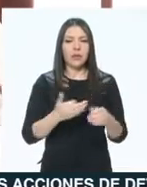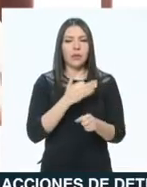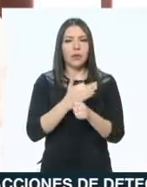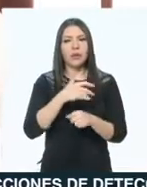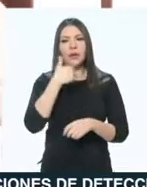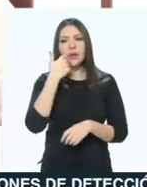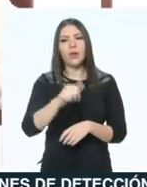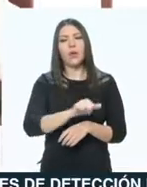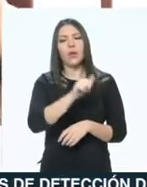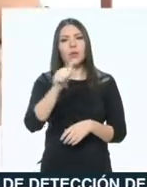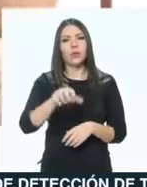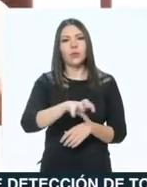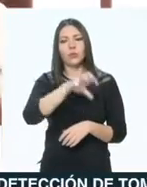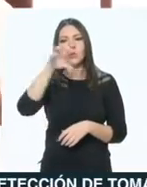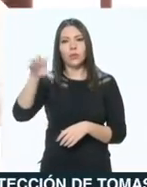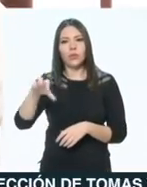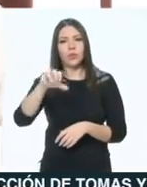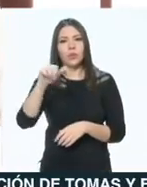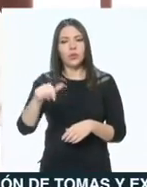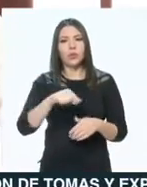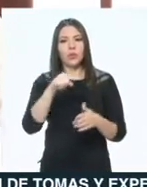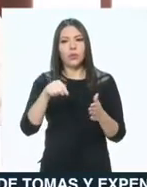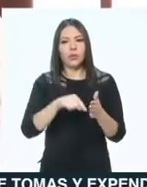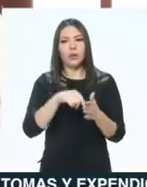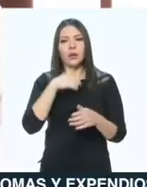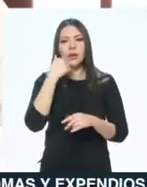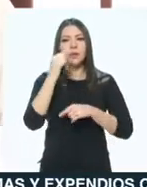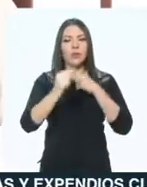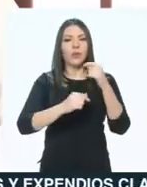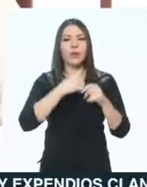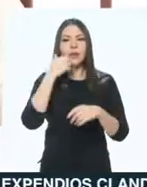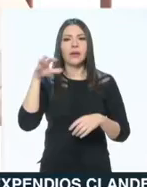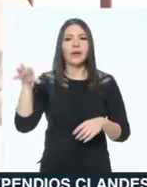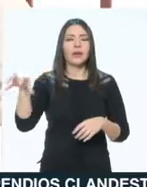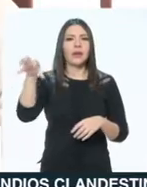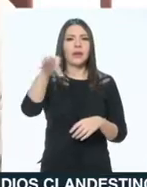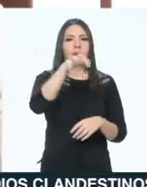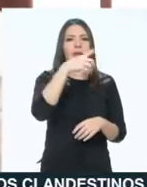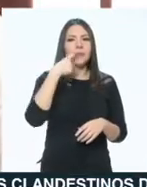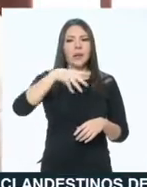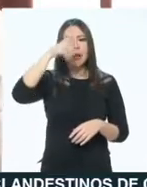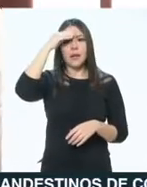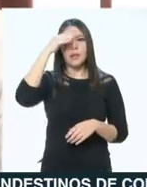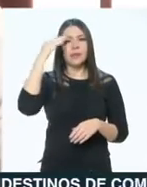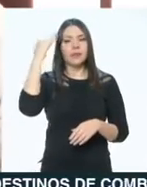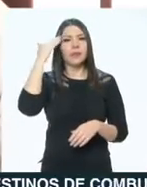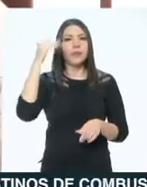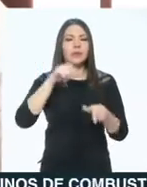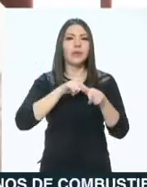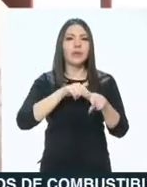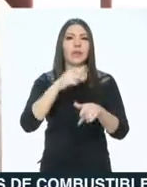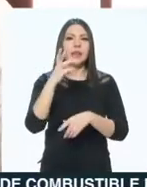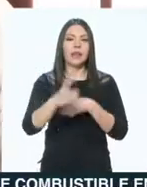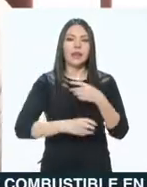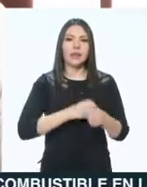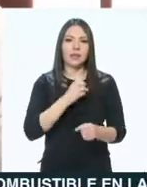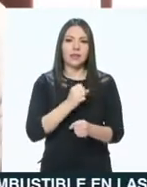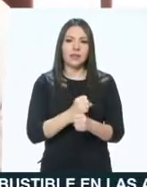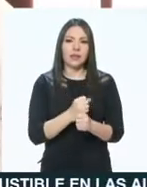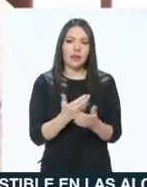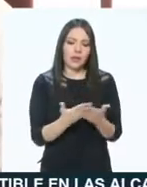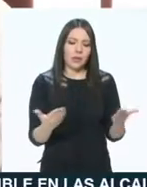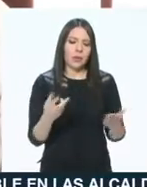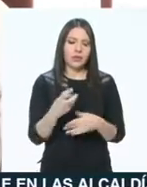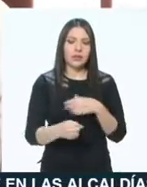abrir una nueva sucursal, de hacernos franquicia, que ha sido como, pues justo todo el aprendizaje de 3 años, que es súper importante, y este año